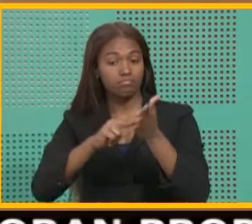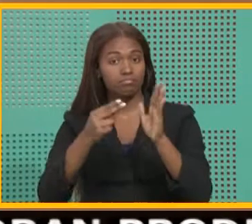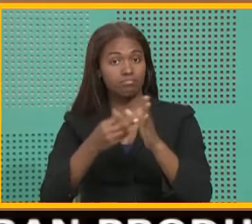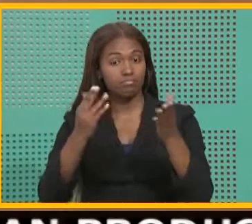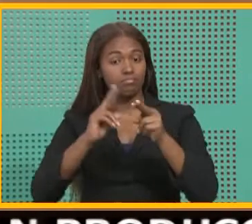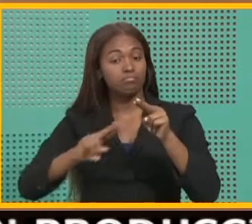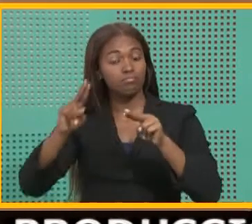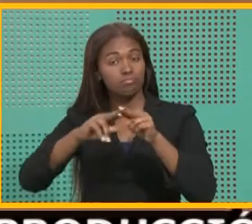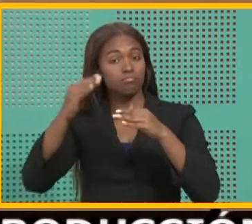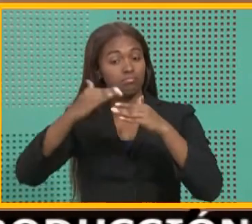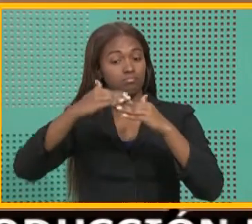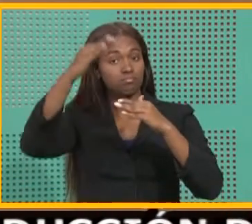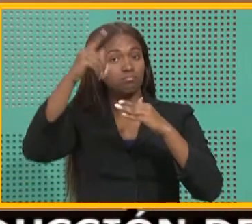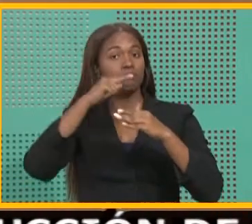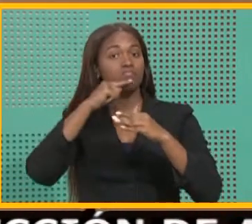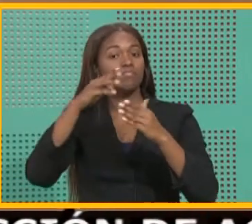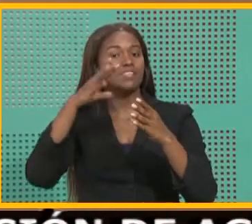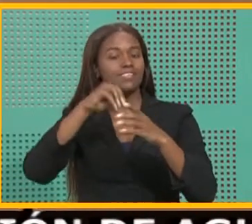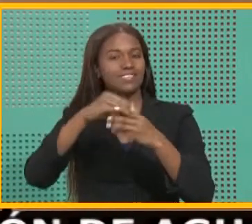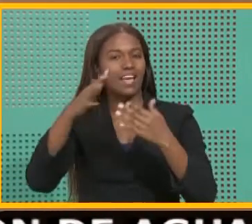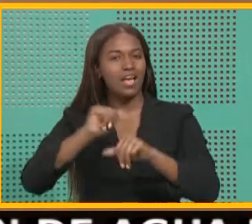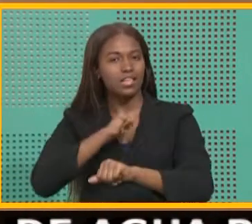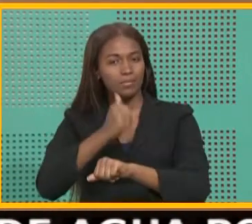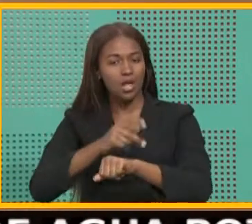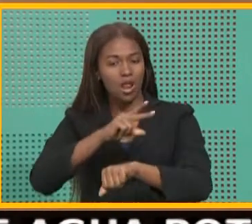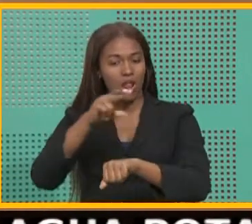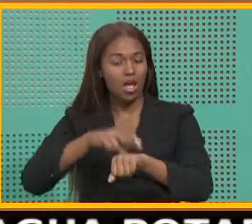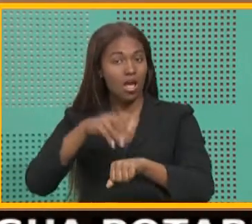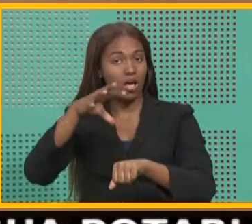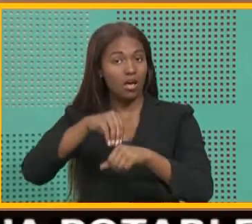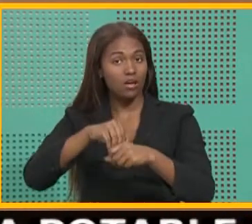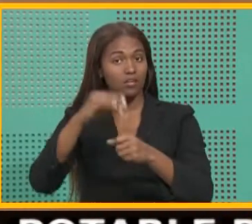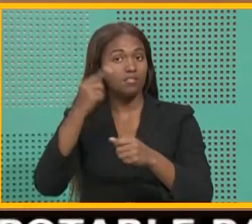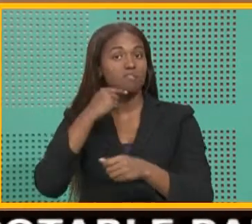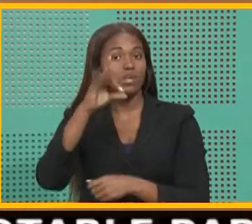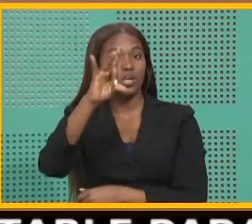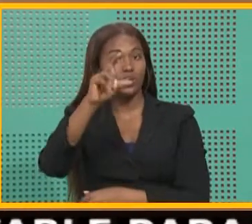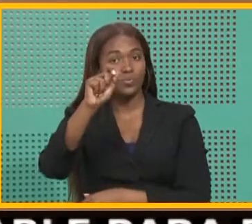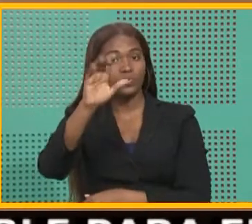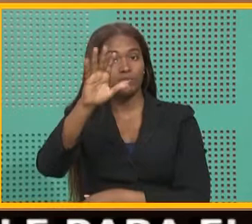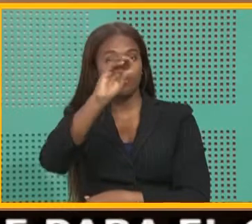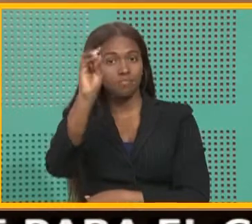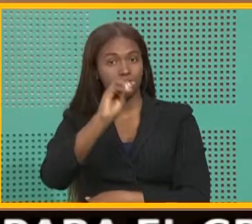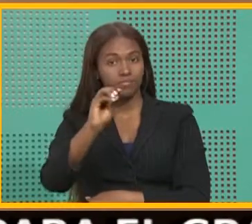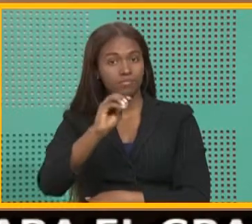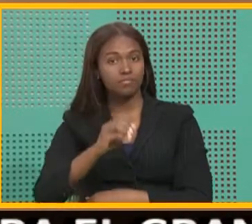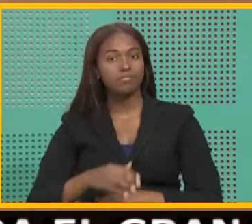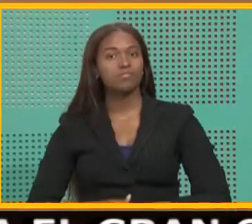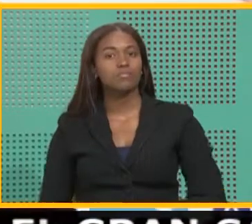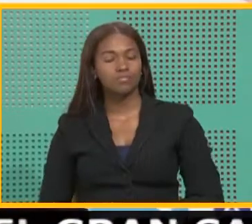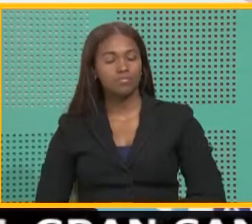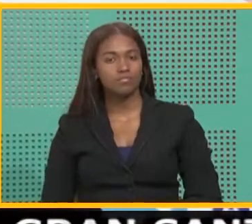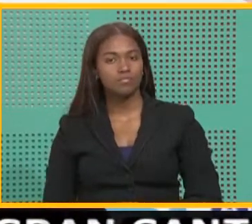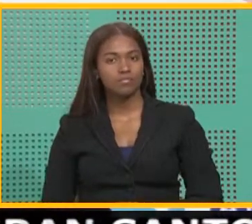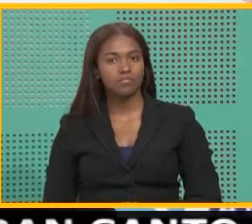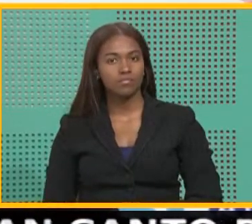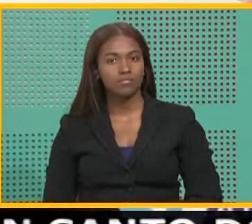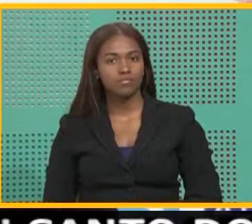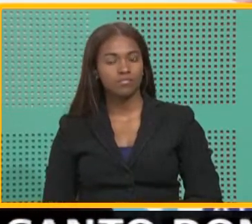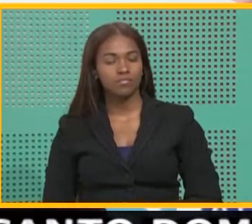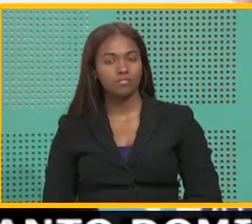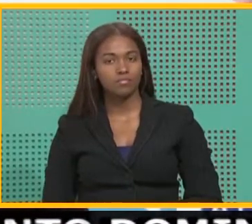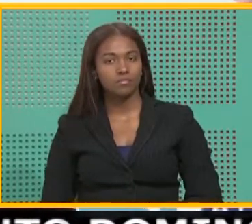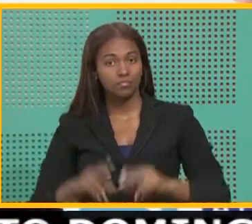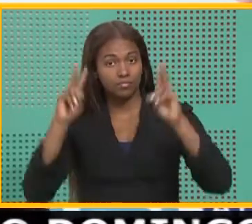un crecimiento superior a lo que se estableció en la región, que fue de un 8.5%. Y en términos de